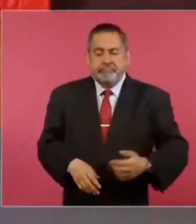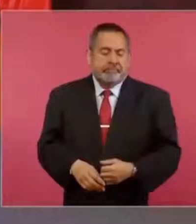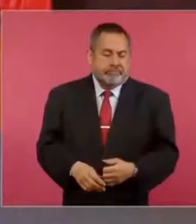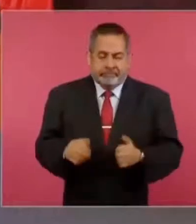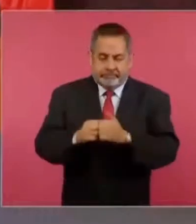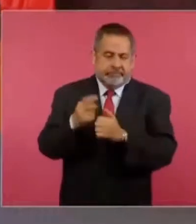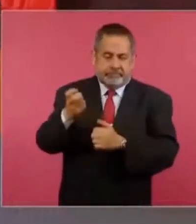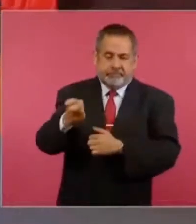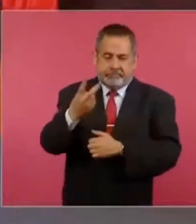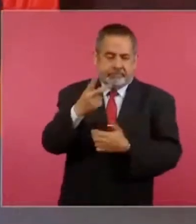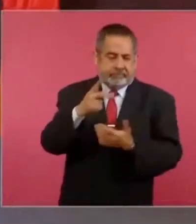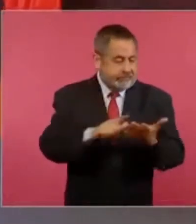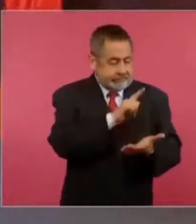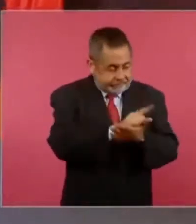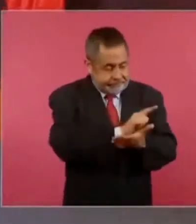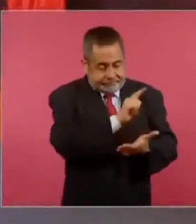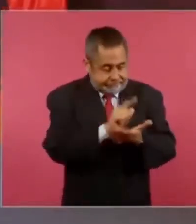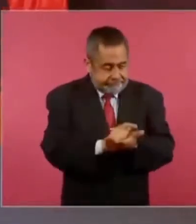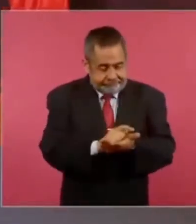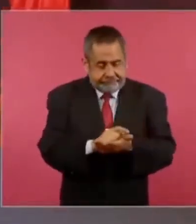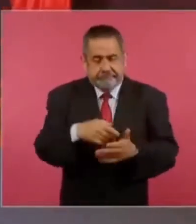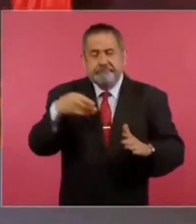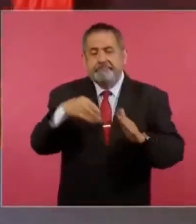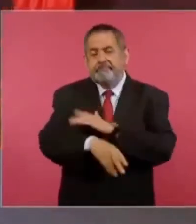con esas dos reformas.